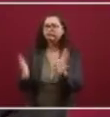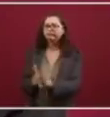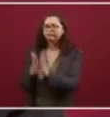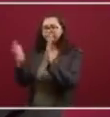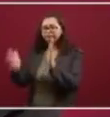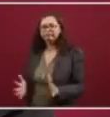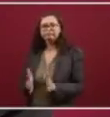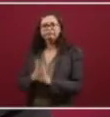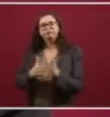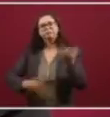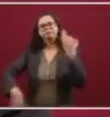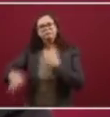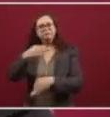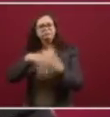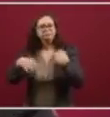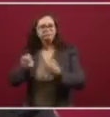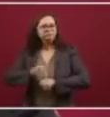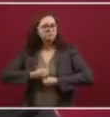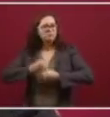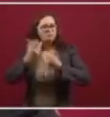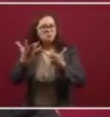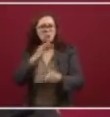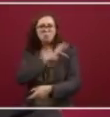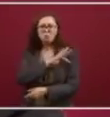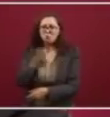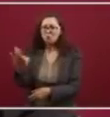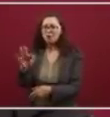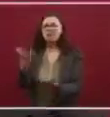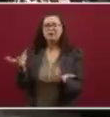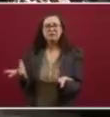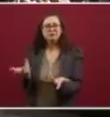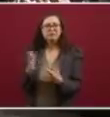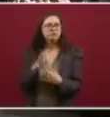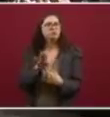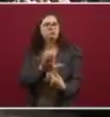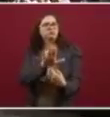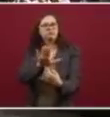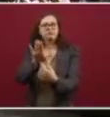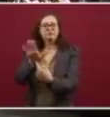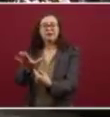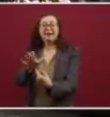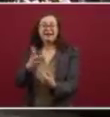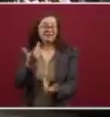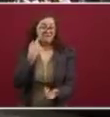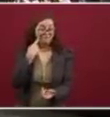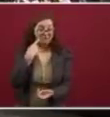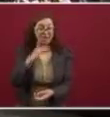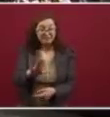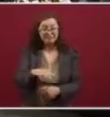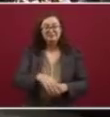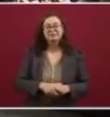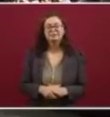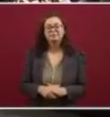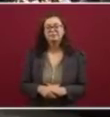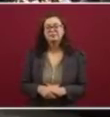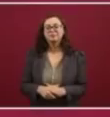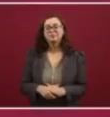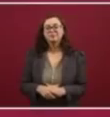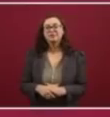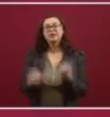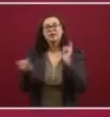todo mundo se expresa, todo mundo se manifiesta. Con decirles que hasta los bots